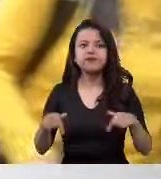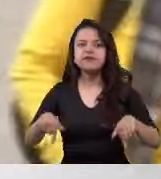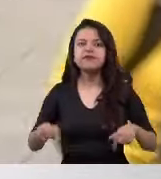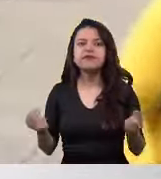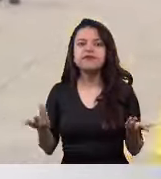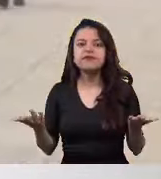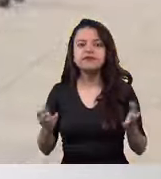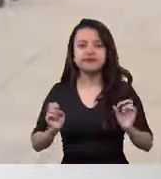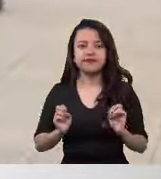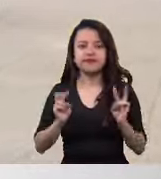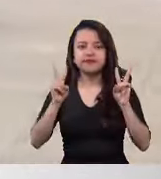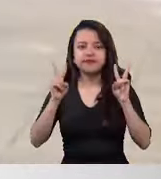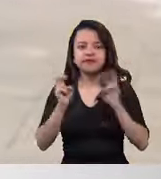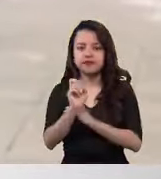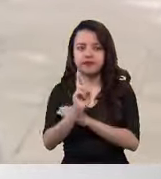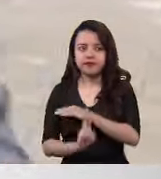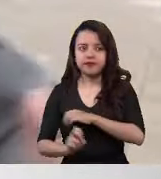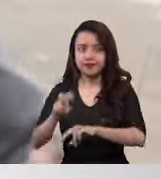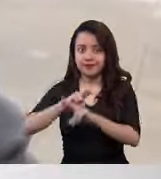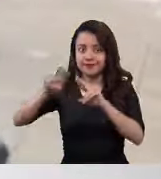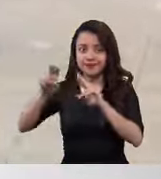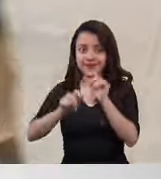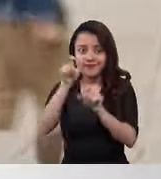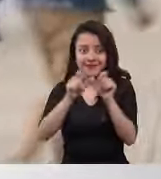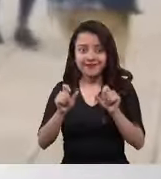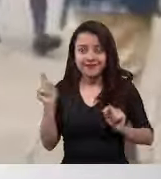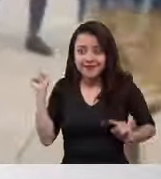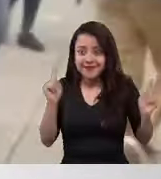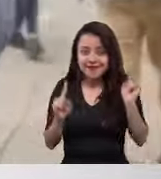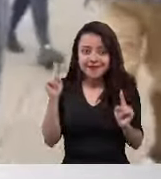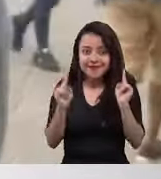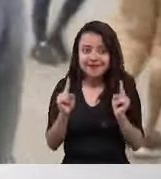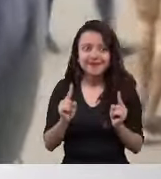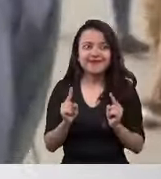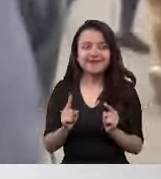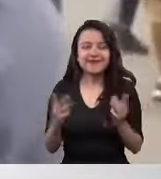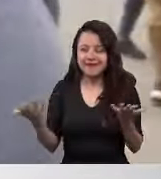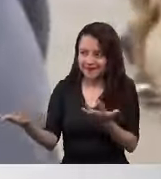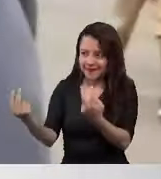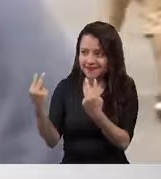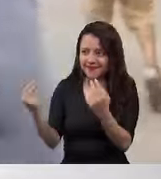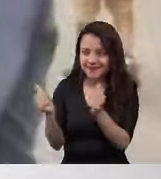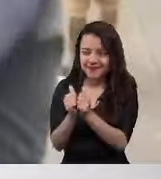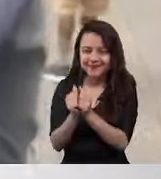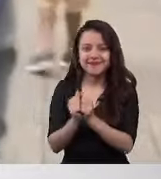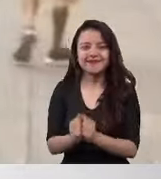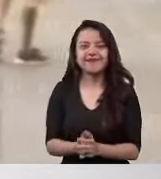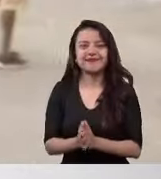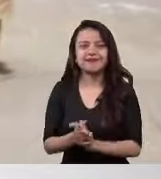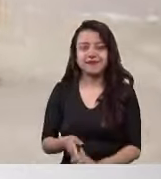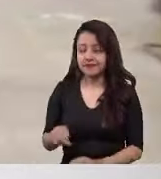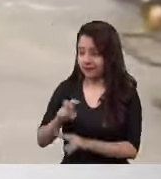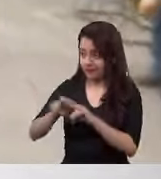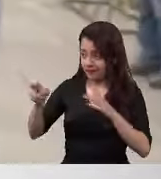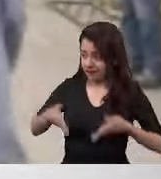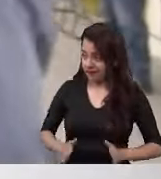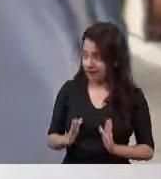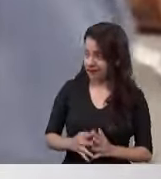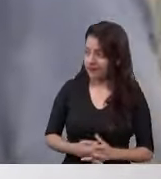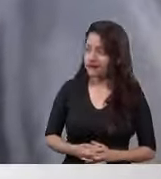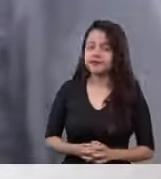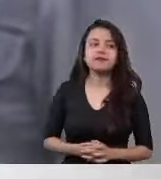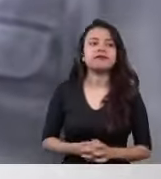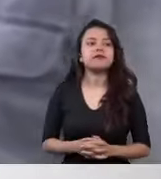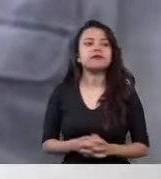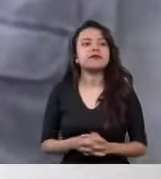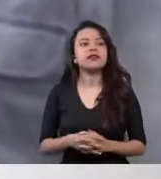de Manizales, y ya empieza a llegar aquí la gente, me encanta eso, nos escuchan en la W y nos ven en el Canal 1. Óiganme, ¿caldense? Del